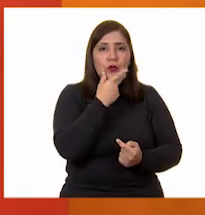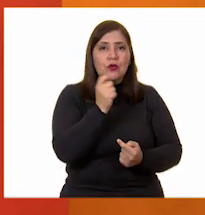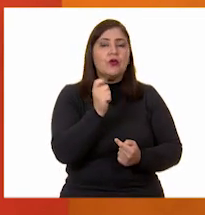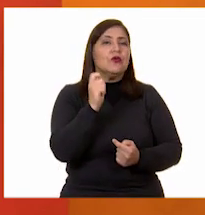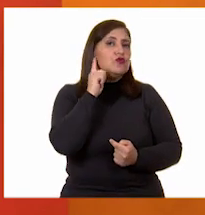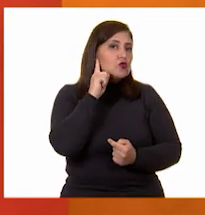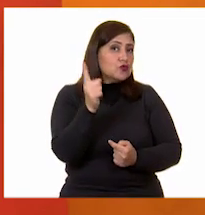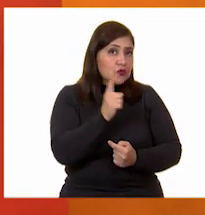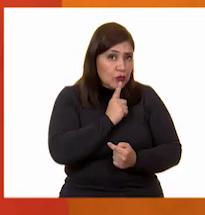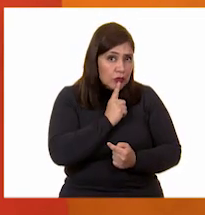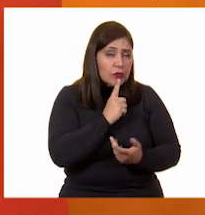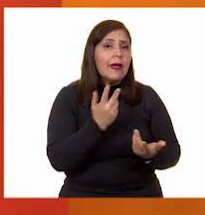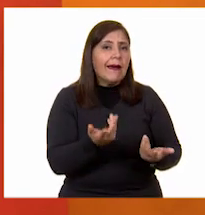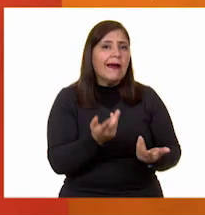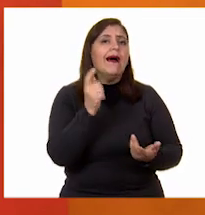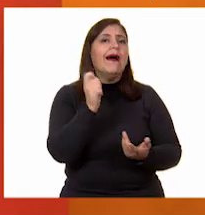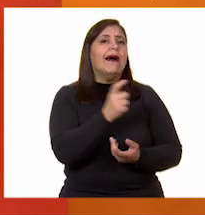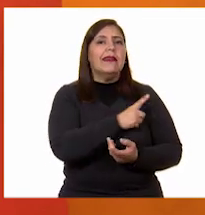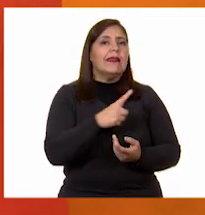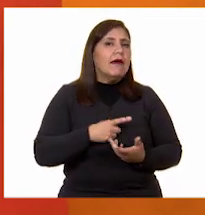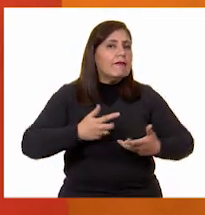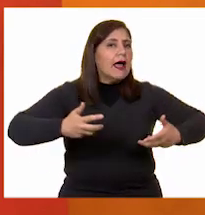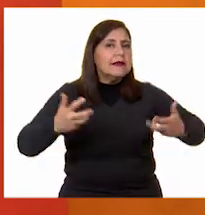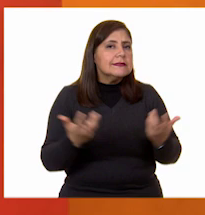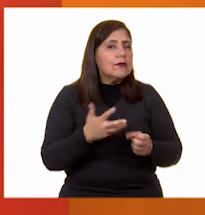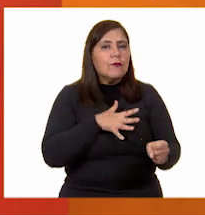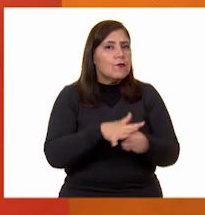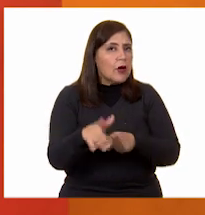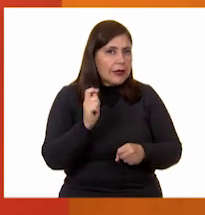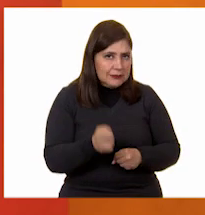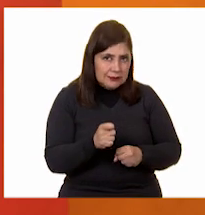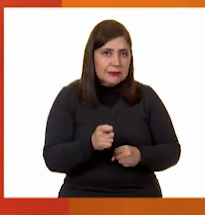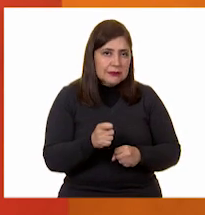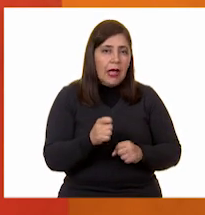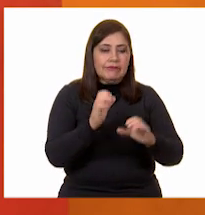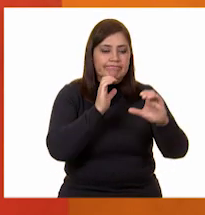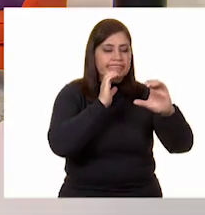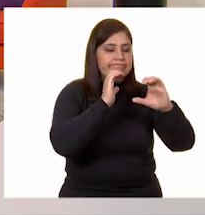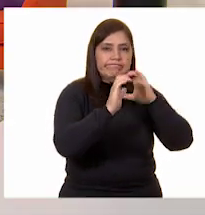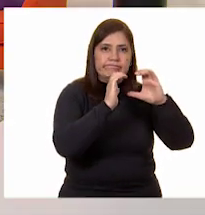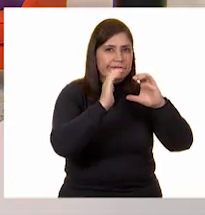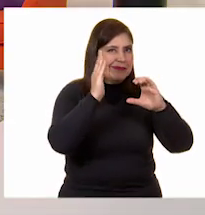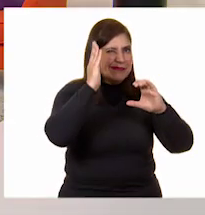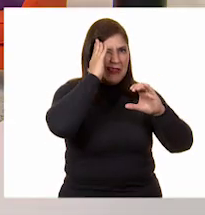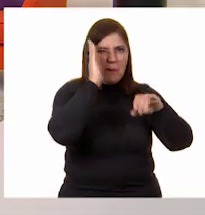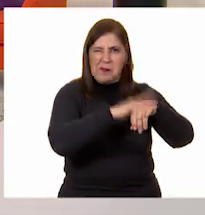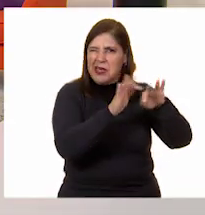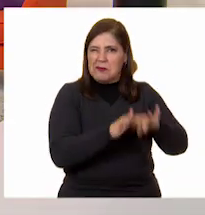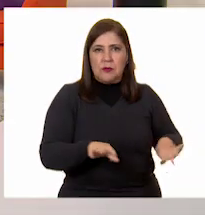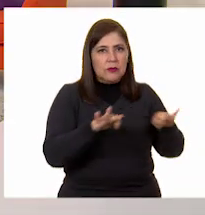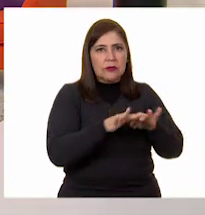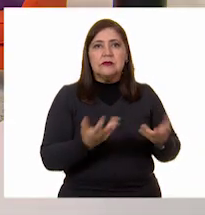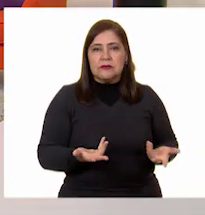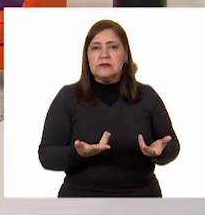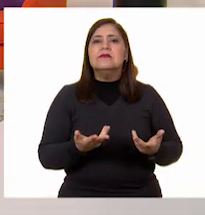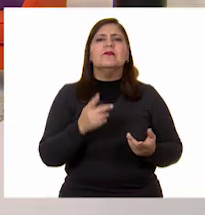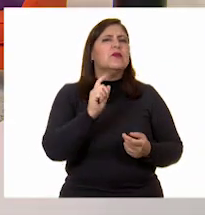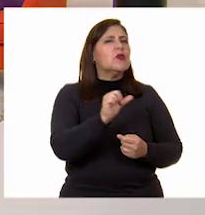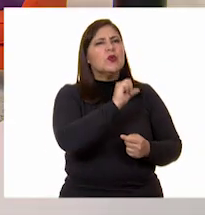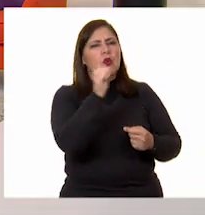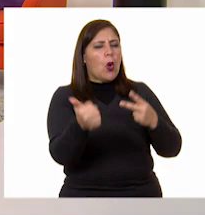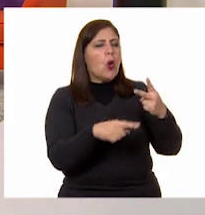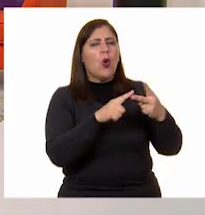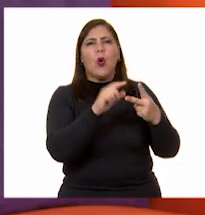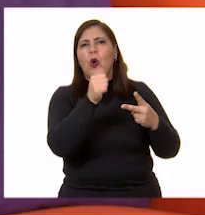con discapacidad auditiva, lo que se tiene que priorizar es la comunicación. A ver, ¿de qué otra discapacidad vamos a